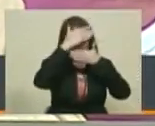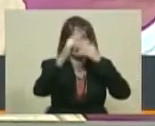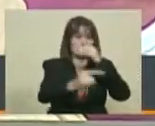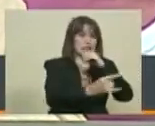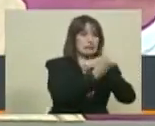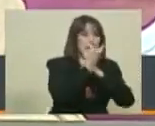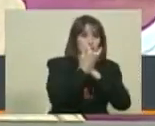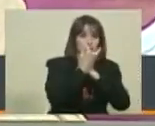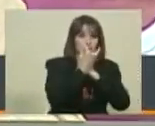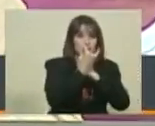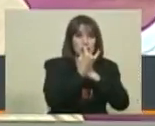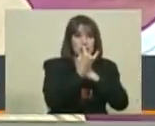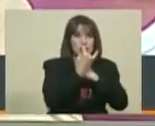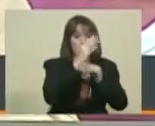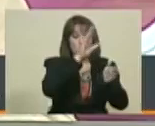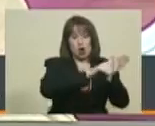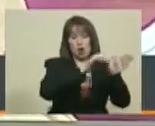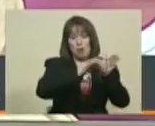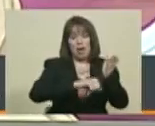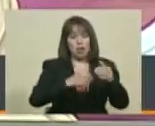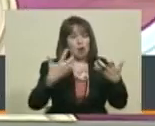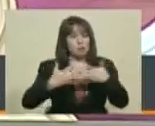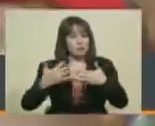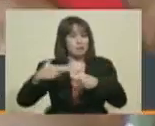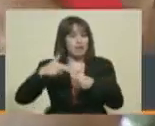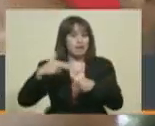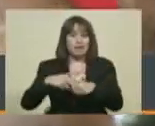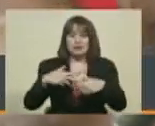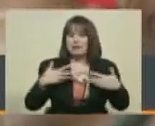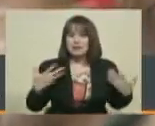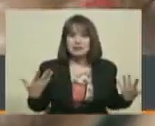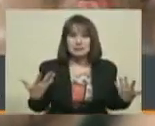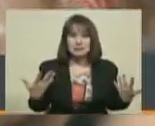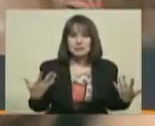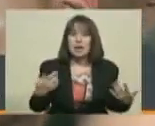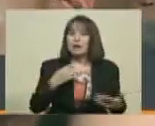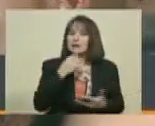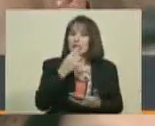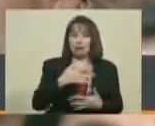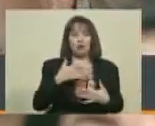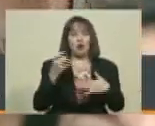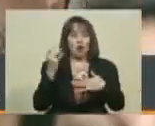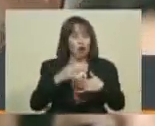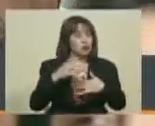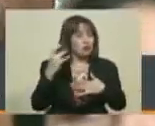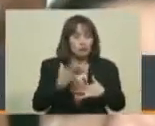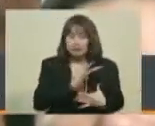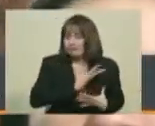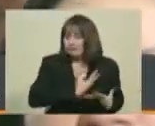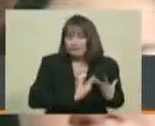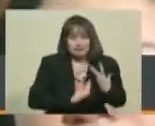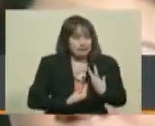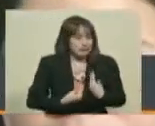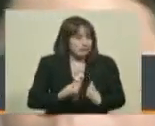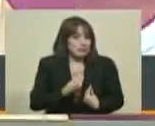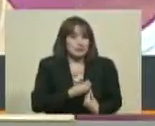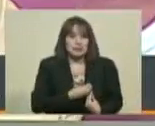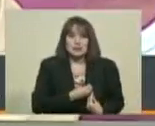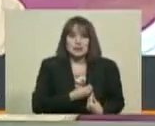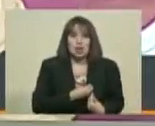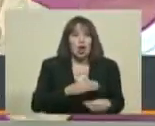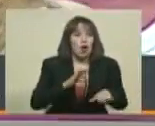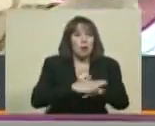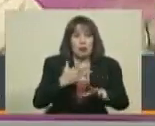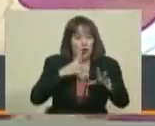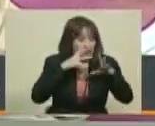traidores, compañeros y compañeras. Se los digo con dolor y amargura, porque